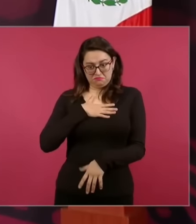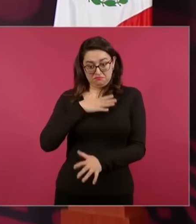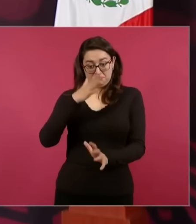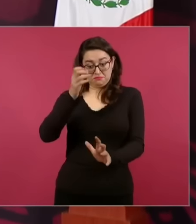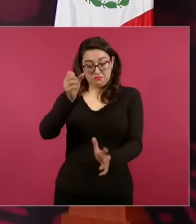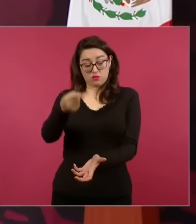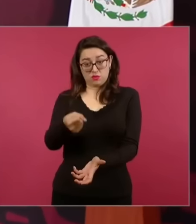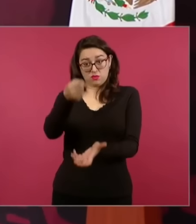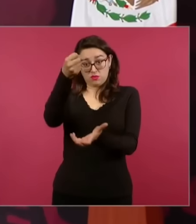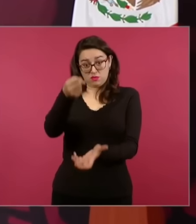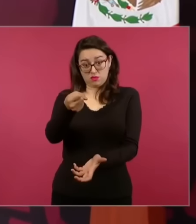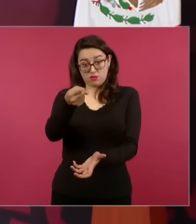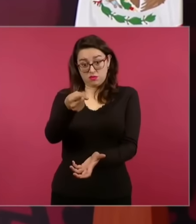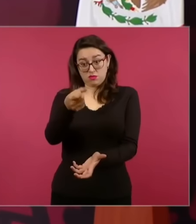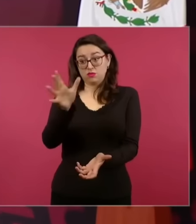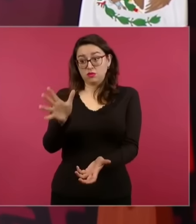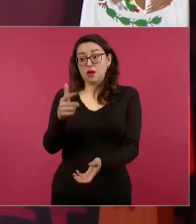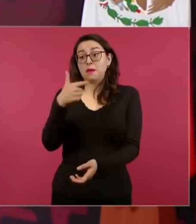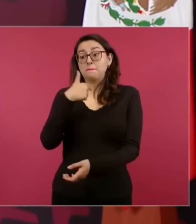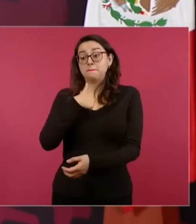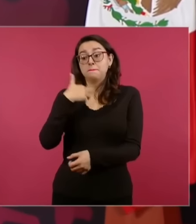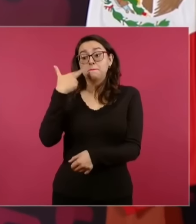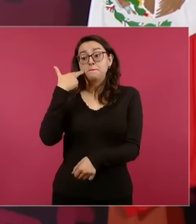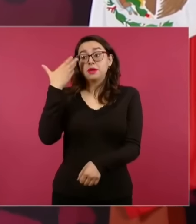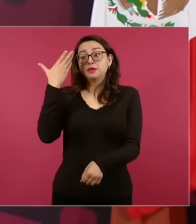soy guardián de los dineros del pueblo.